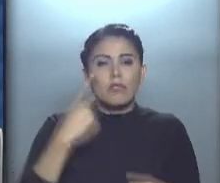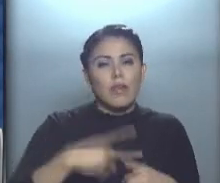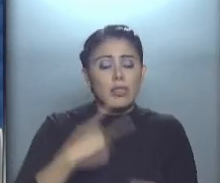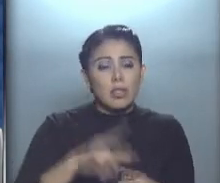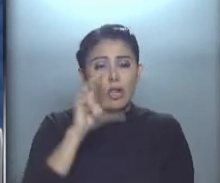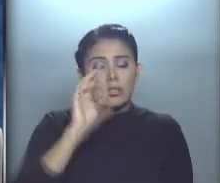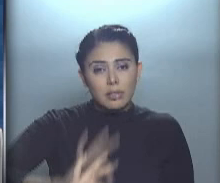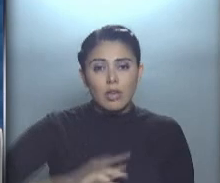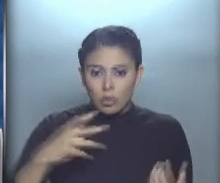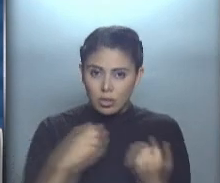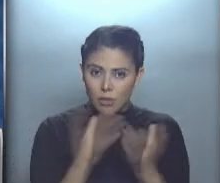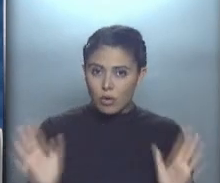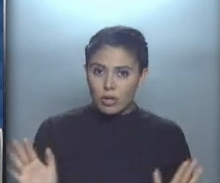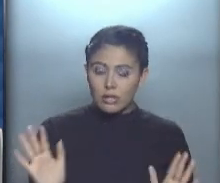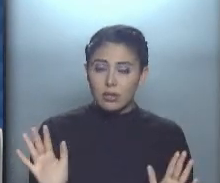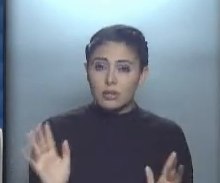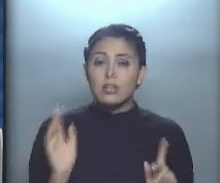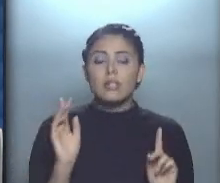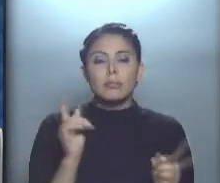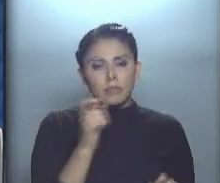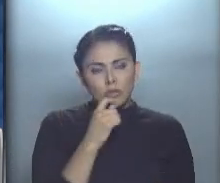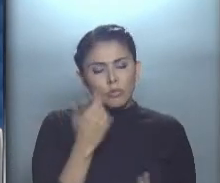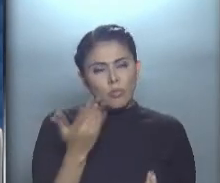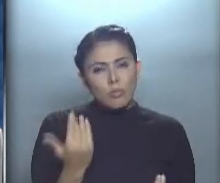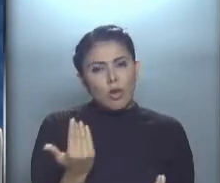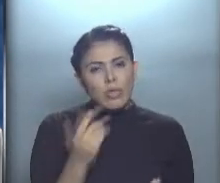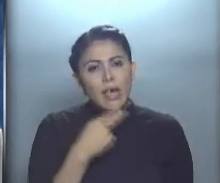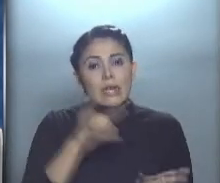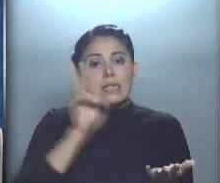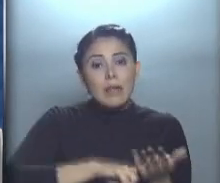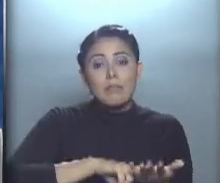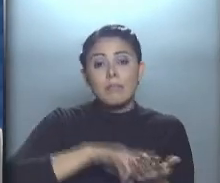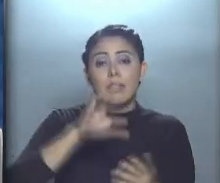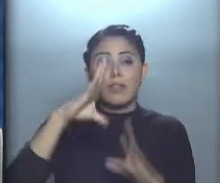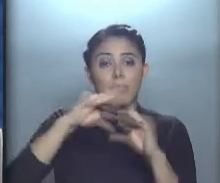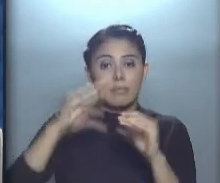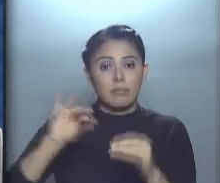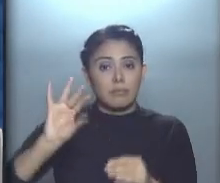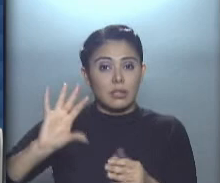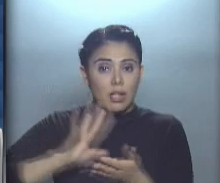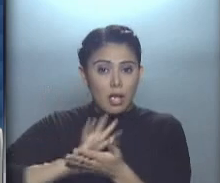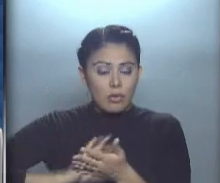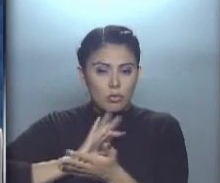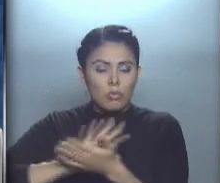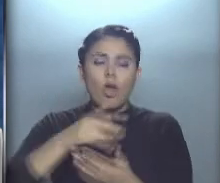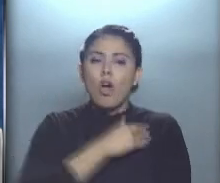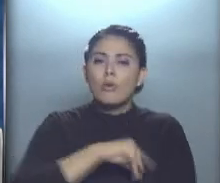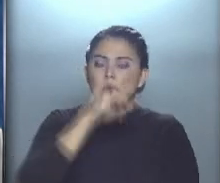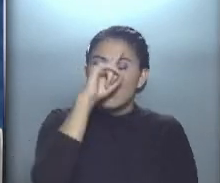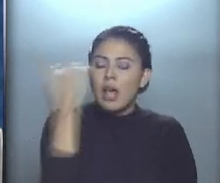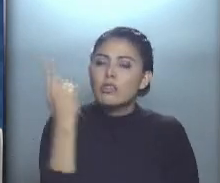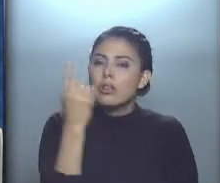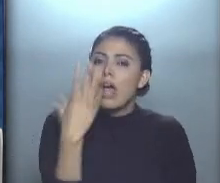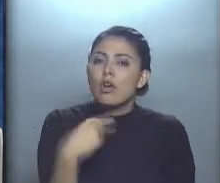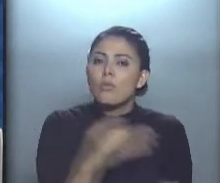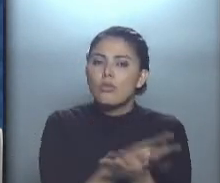por los 30 años de democracia y esto se podría repetir en las fiestas. Desde el Gobierno Nacional, ¿qué es lo que se puede hacer teniendo en